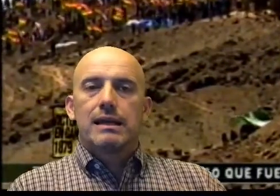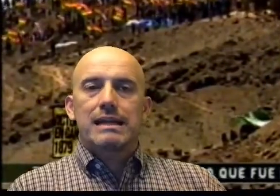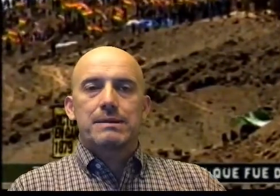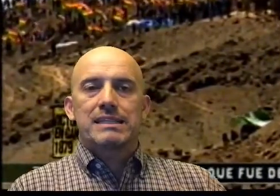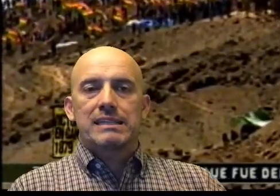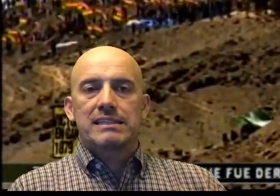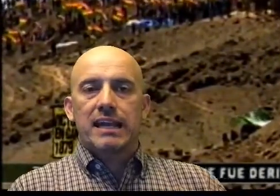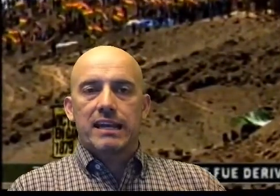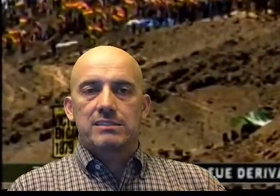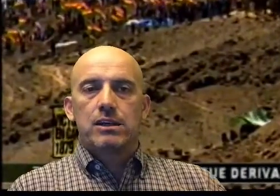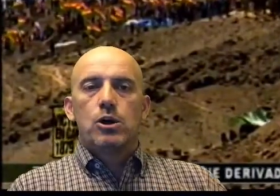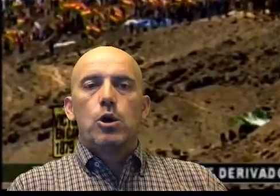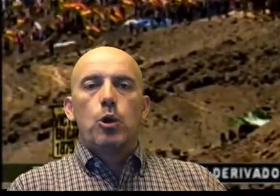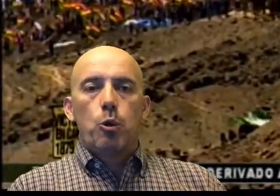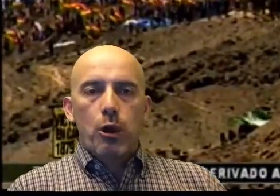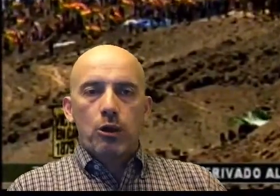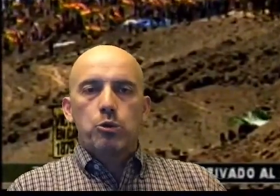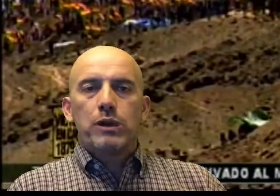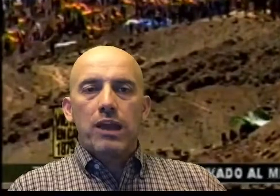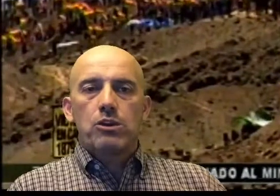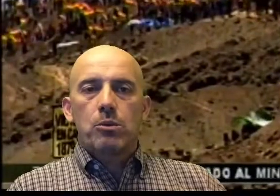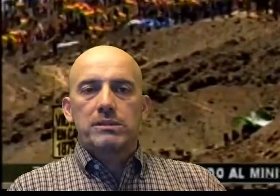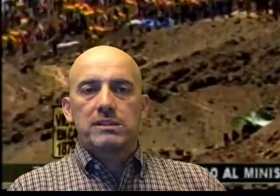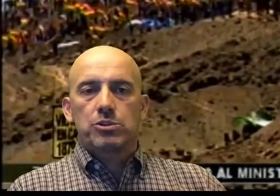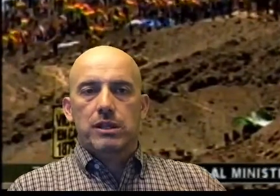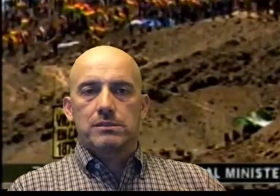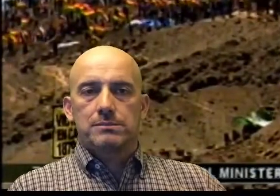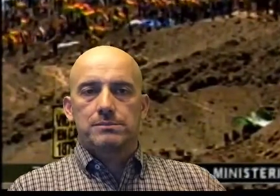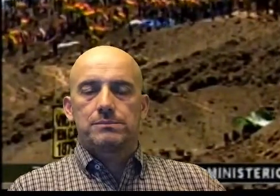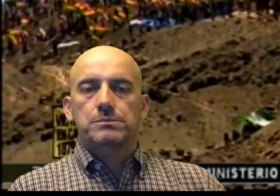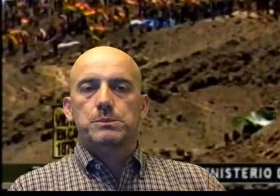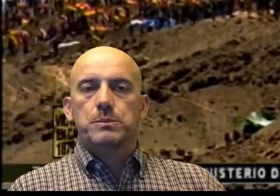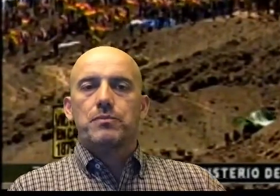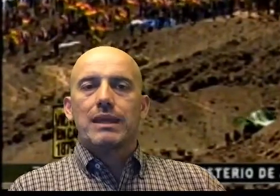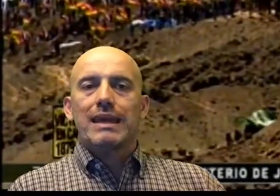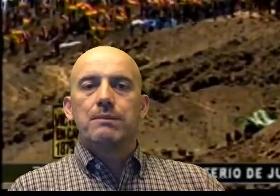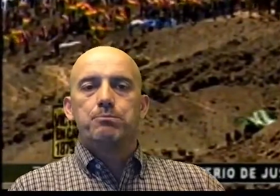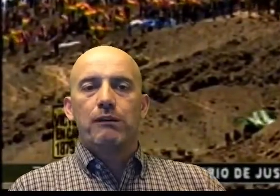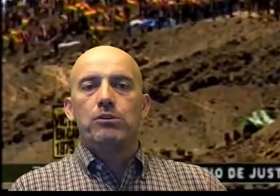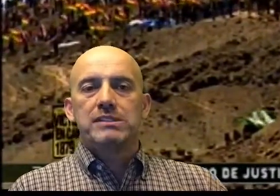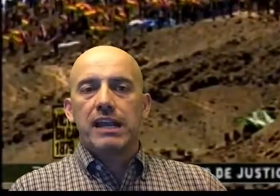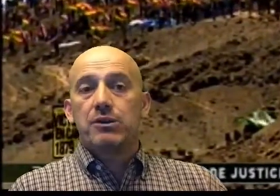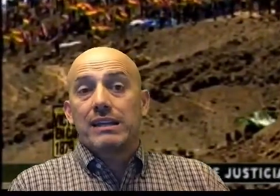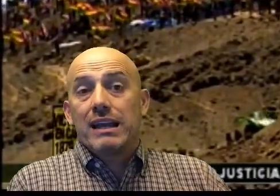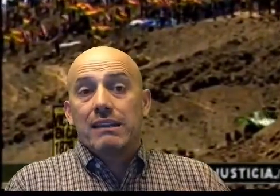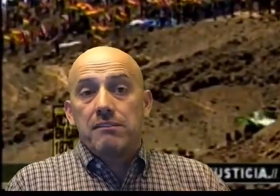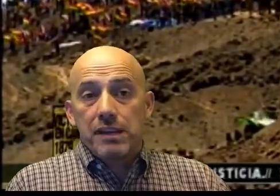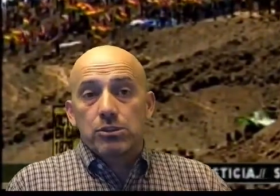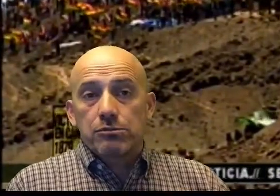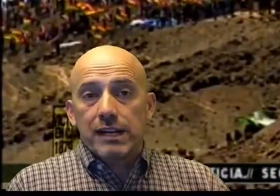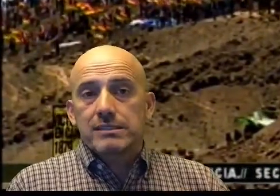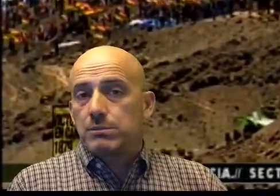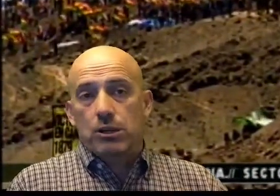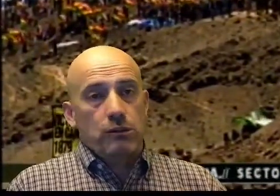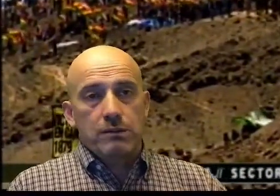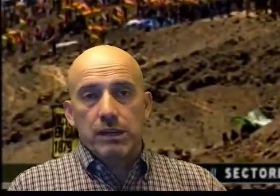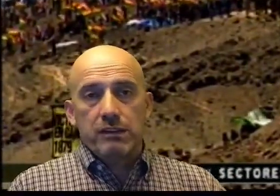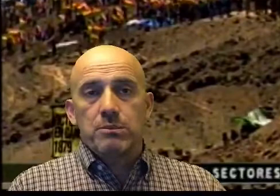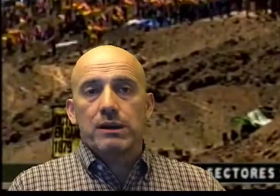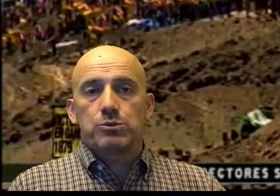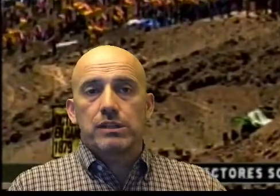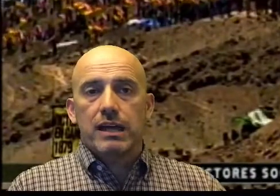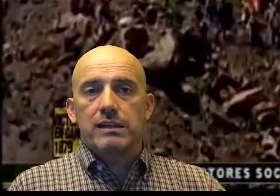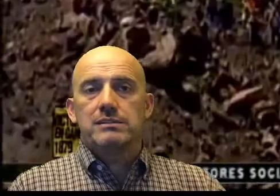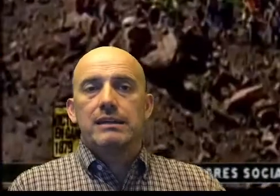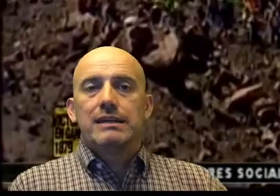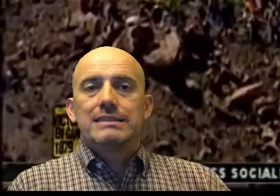las remates a literas luego de un año de conversaciones el pueblo tiene no quiere que vivir antofagasta porque no habían